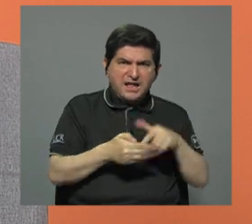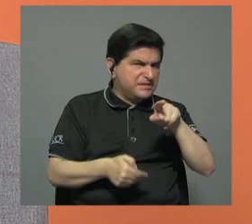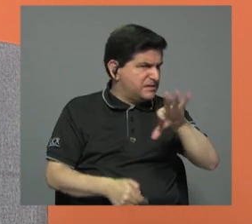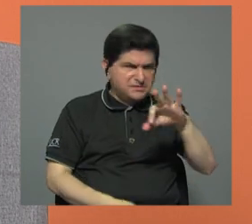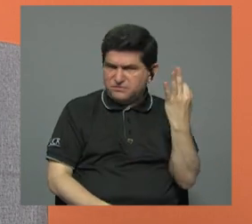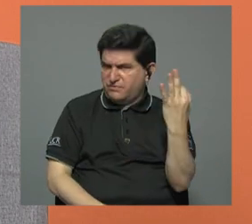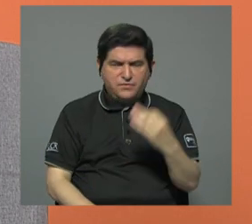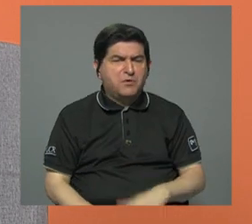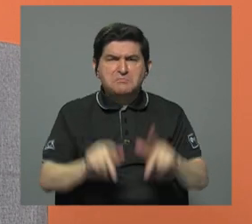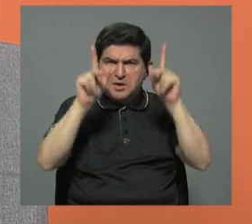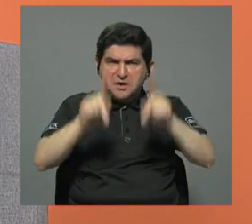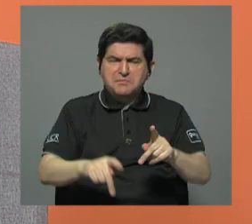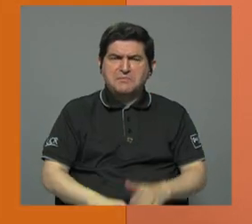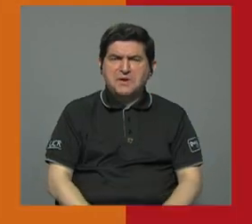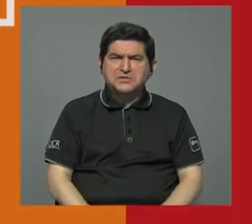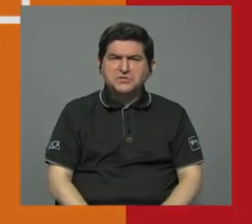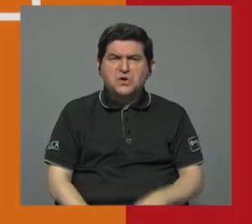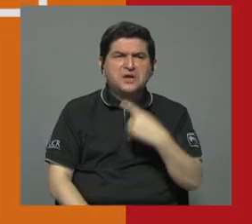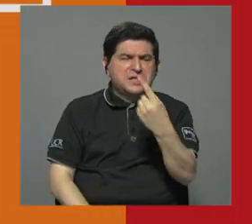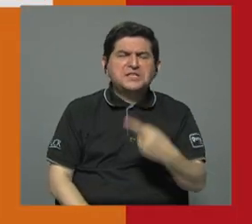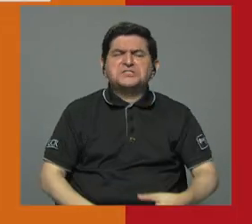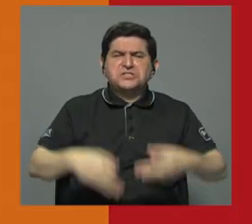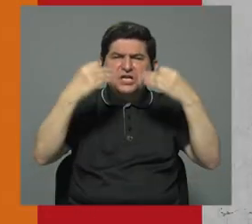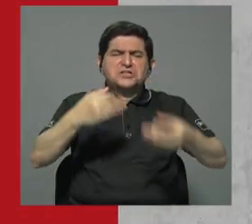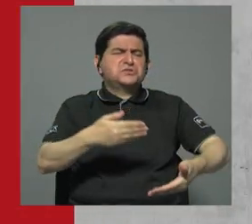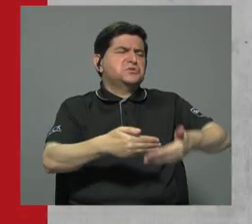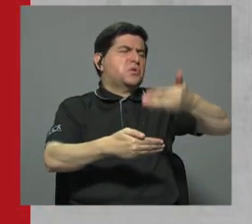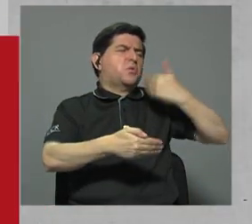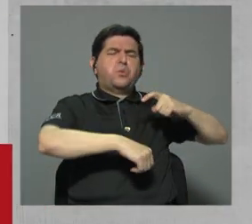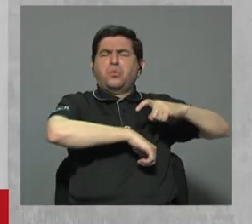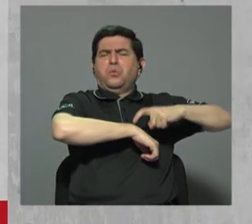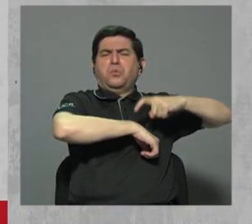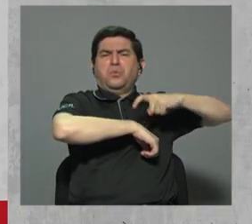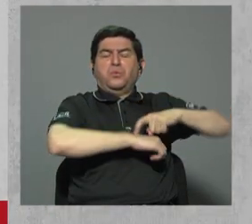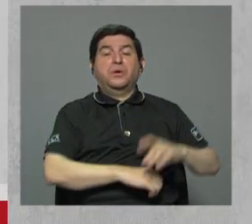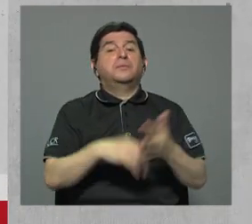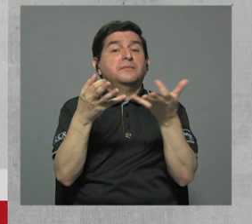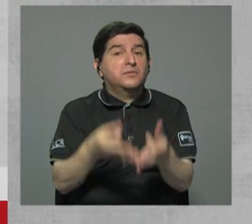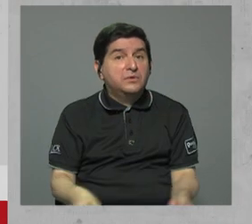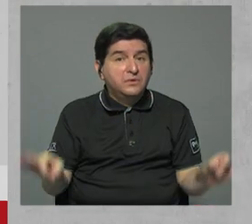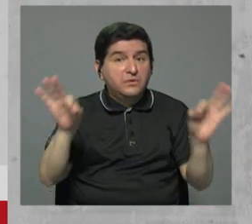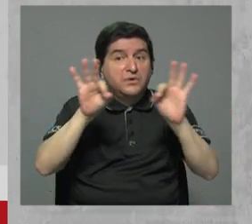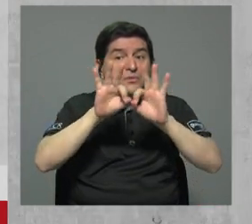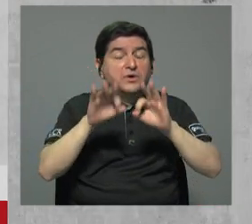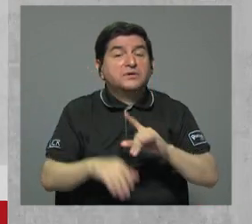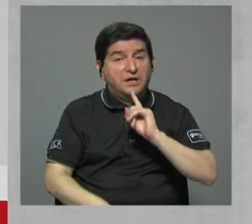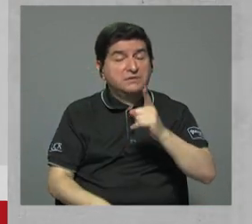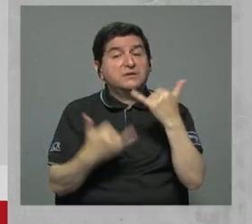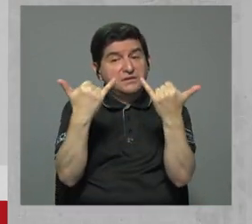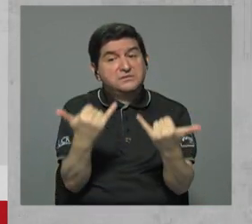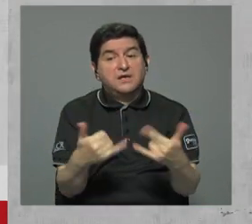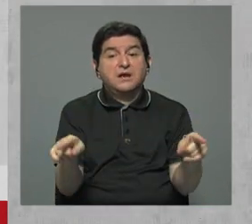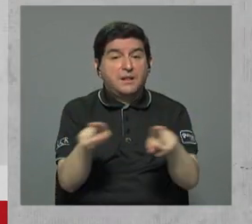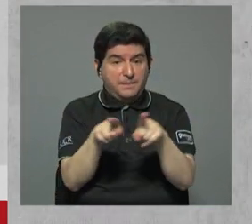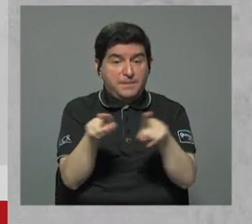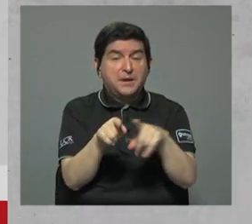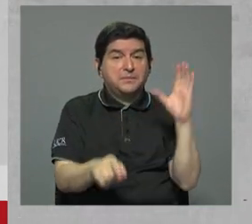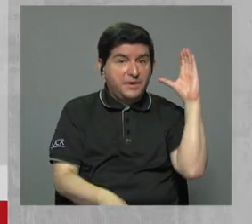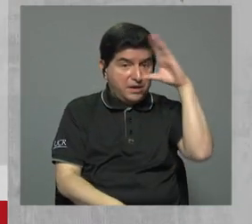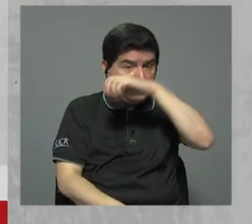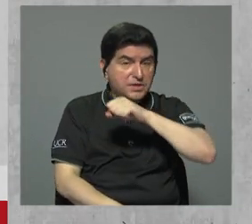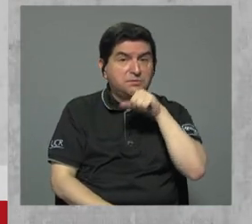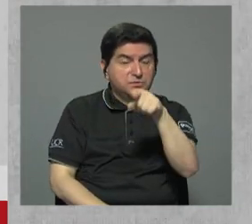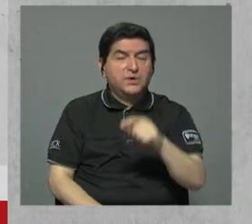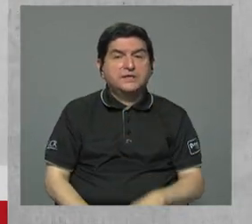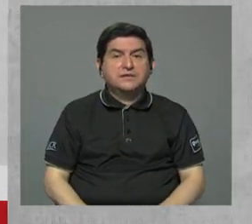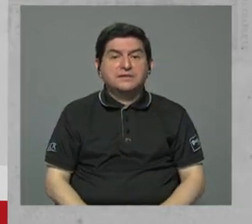manera, las personas se manifestaban con su decisión mucho más antes, y esto es importante mencionarlo. También aquí estamos viendo en pantalla